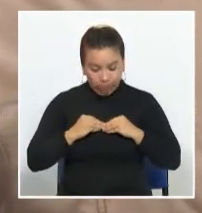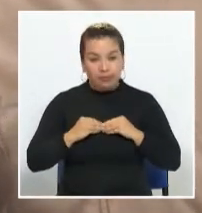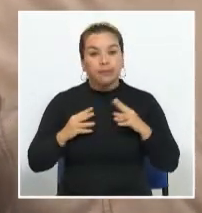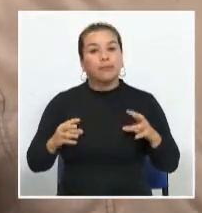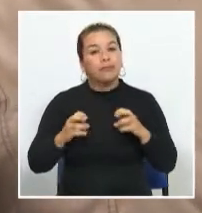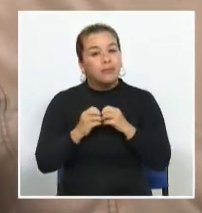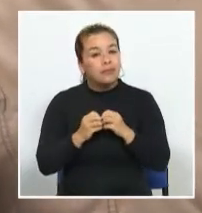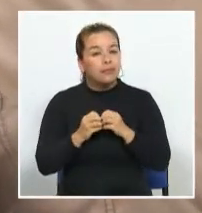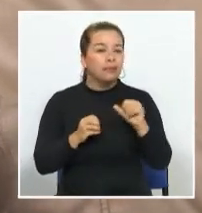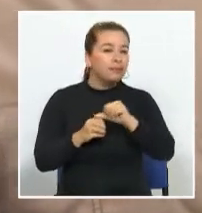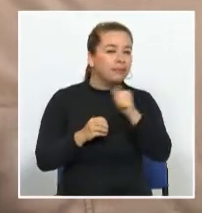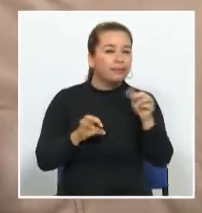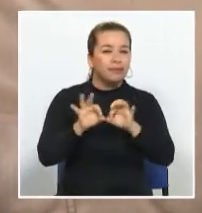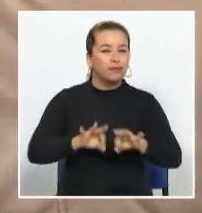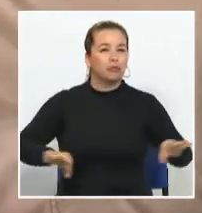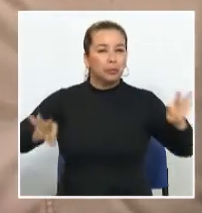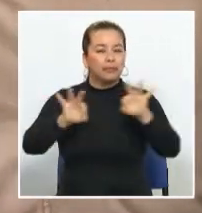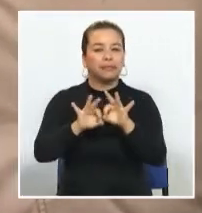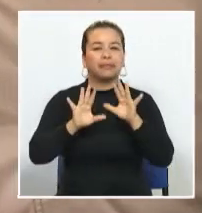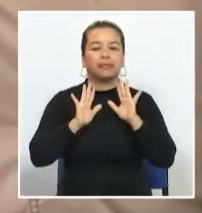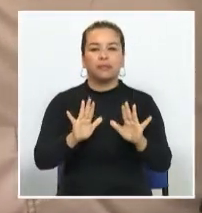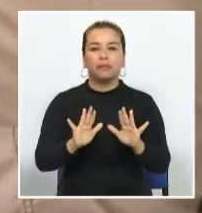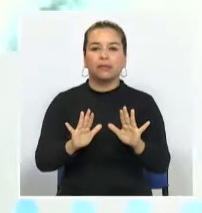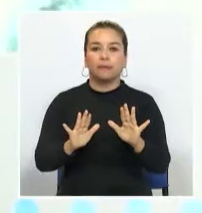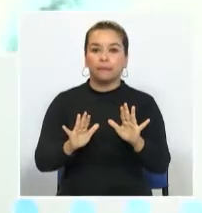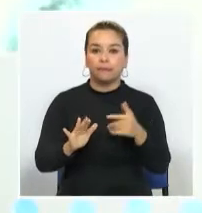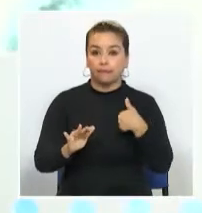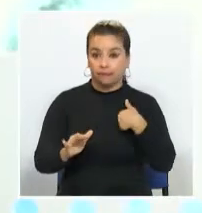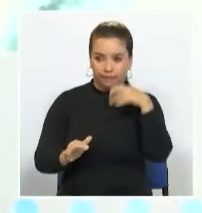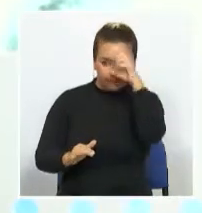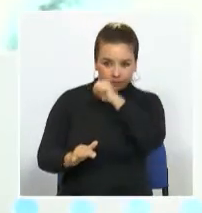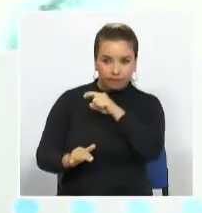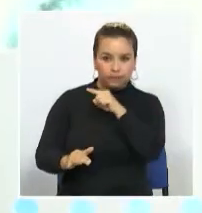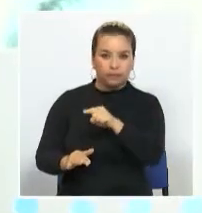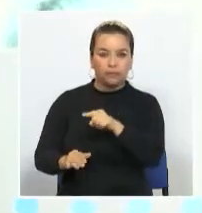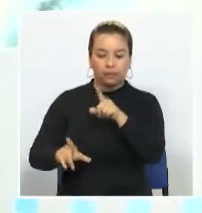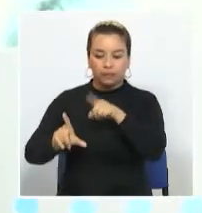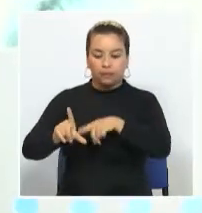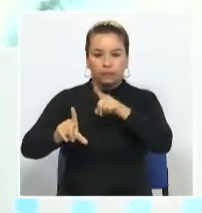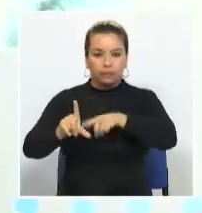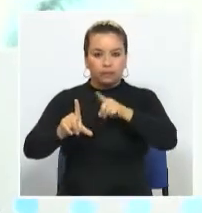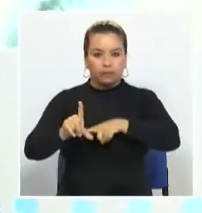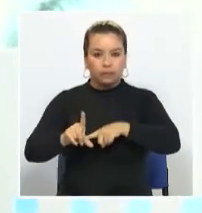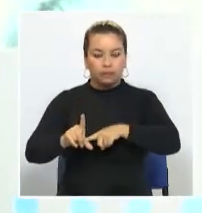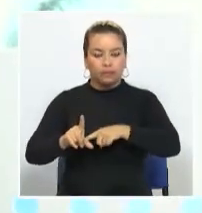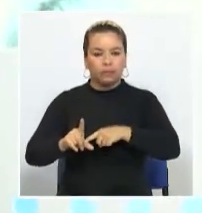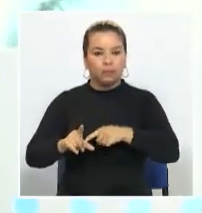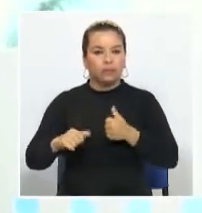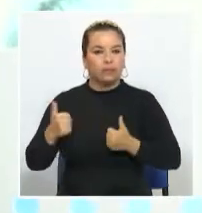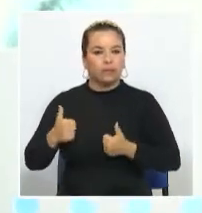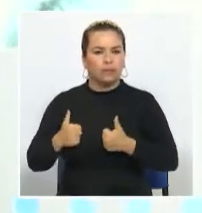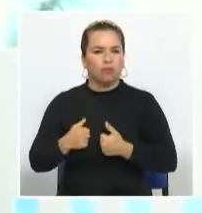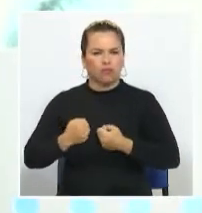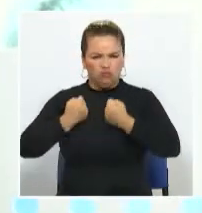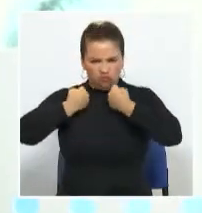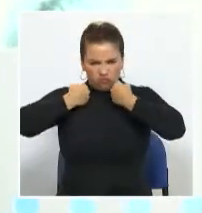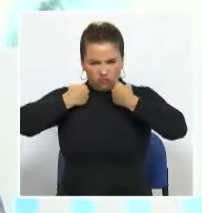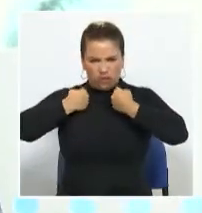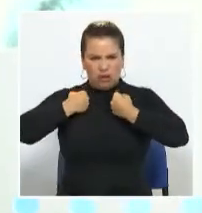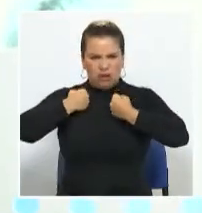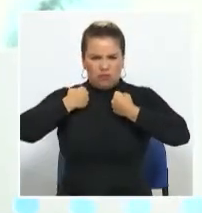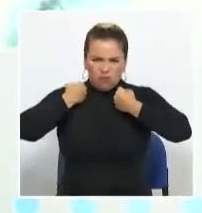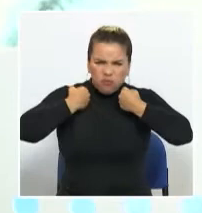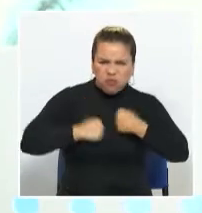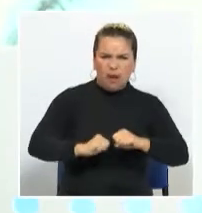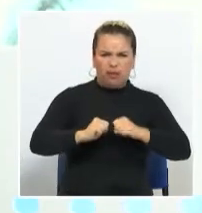vez, cuál es lo que nosotros denominamos la fracción de eyección, es decir, la fuerza con que el corazón expulsa